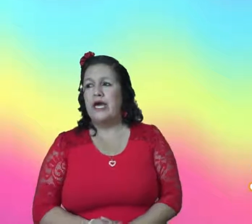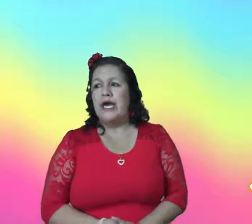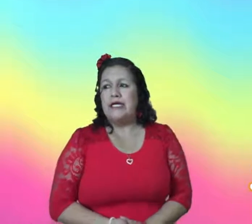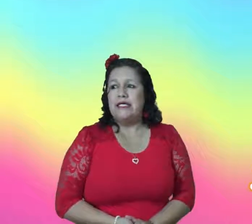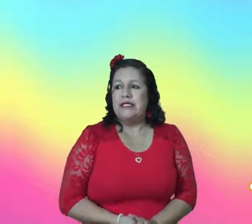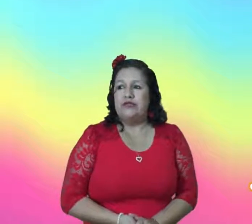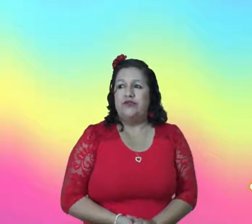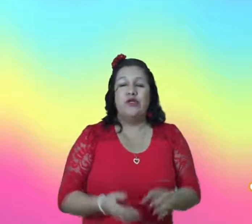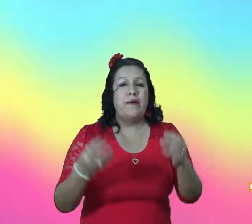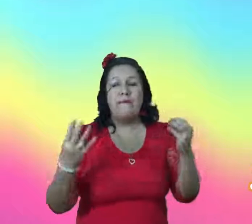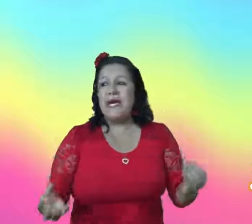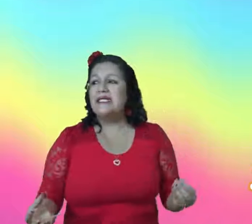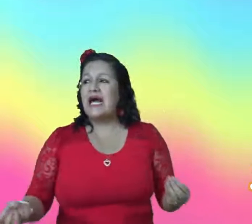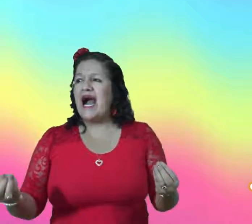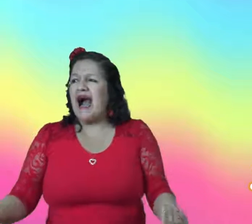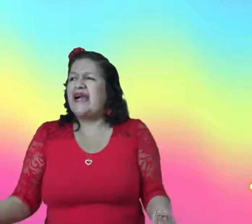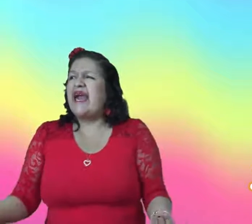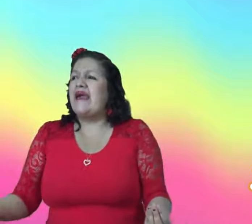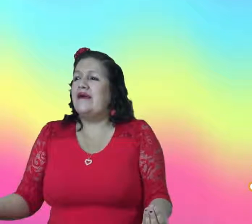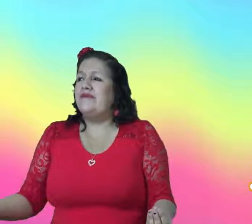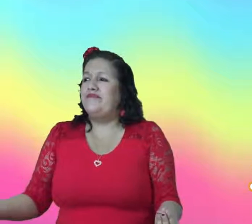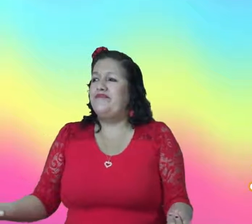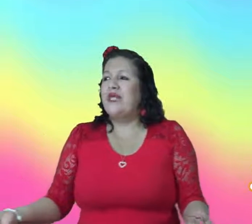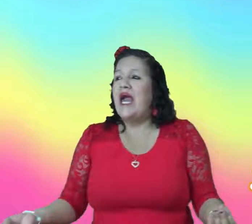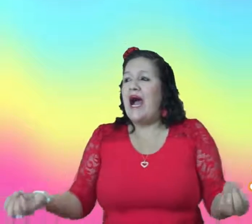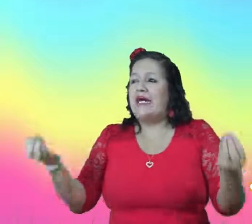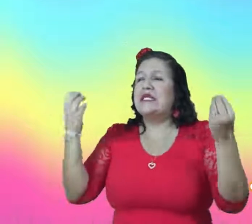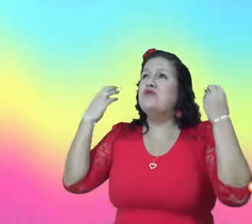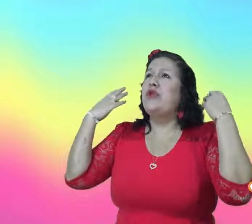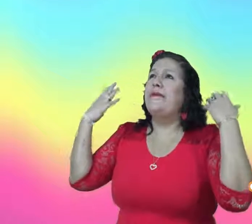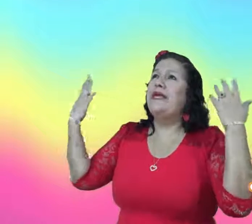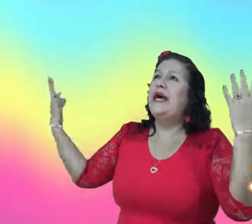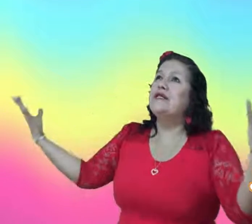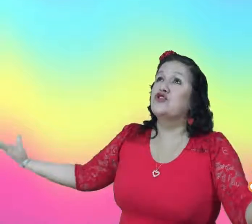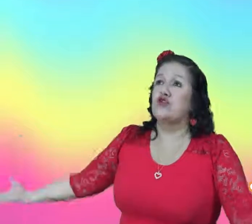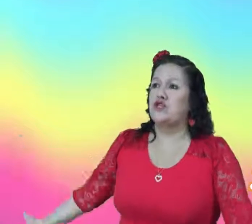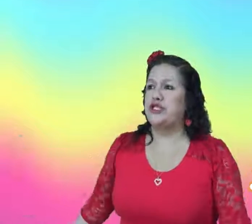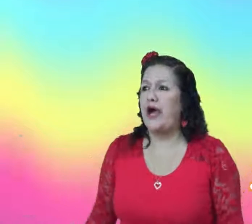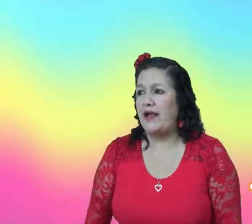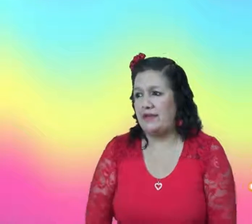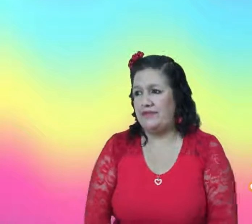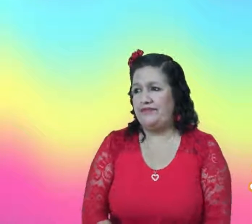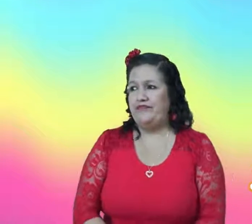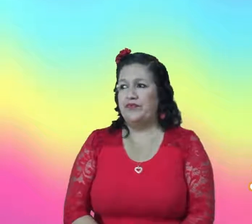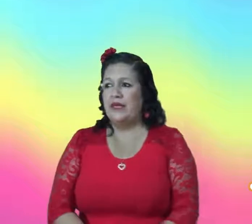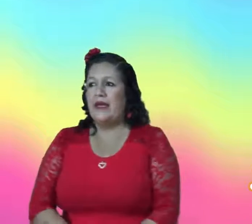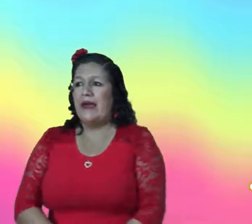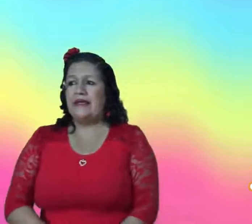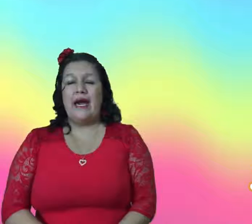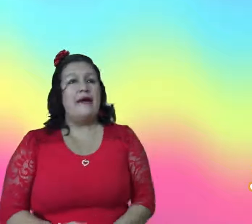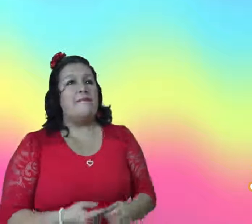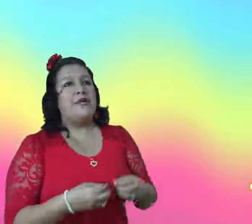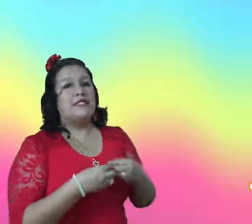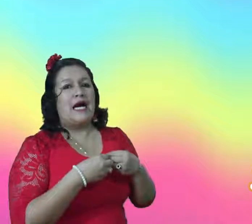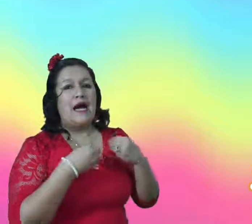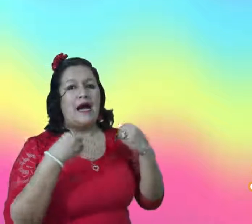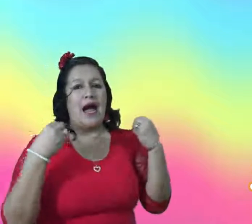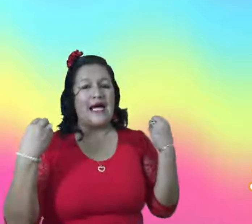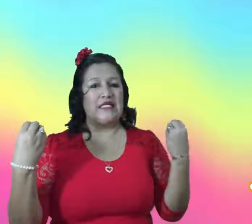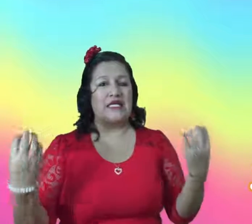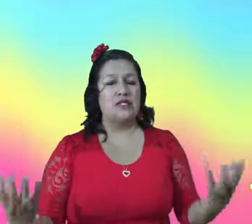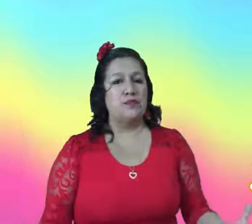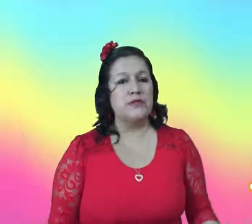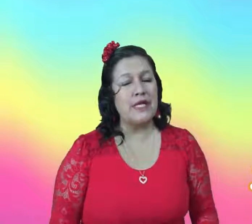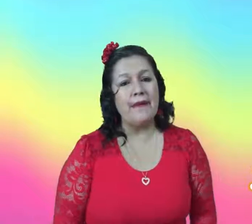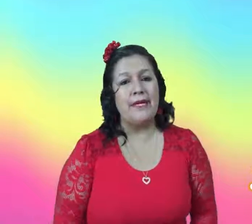años. ¿Dónde empiezan a qué? Hacer una vida social. Ya empiezan